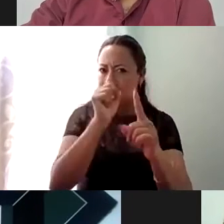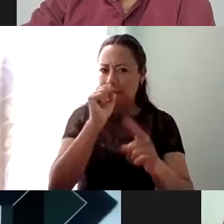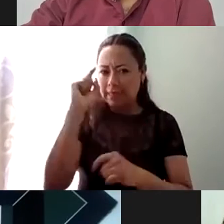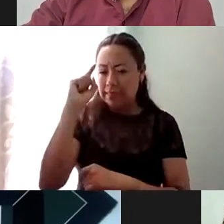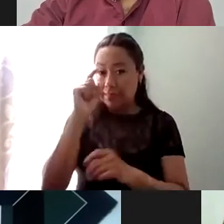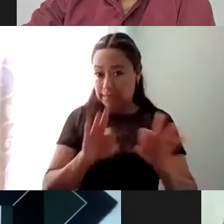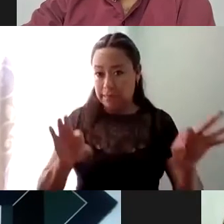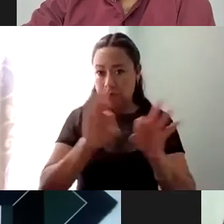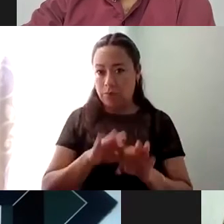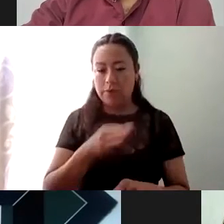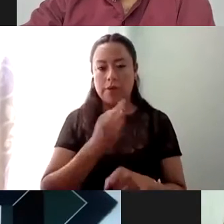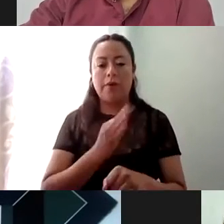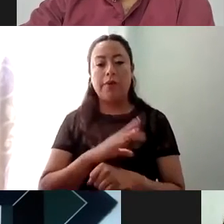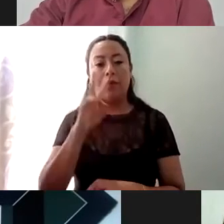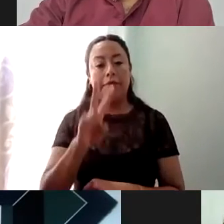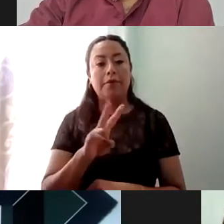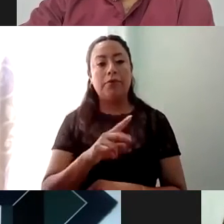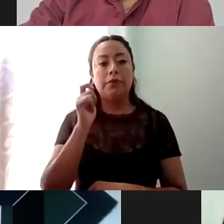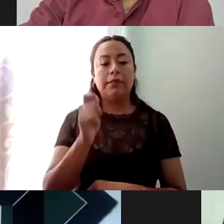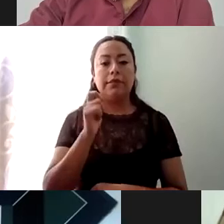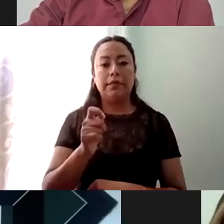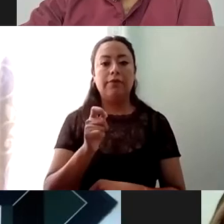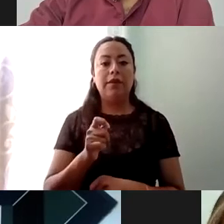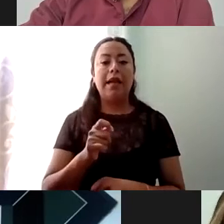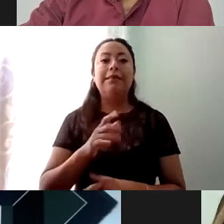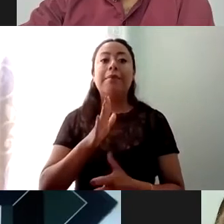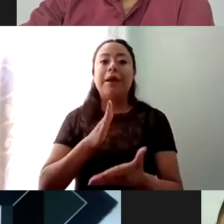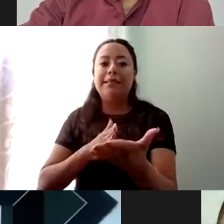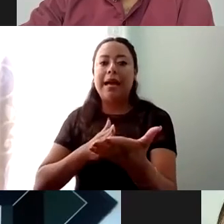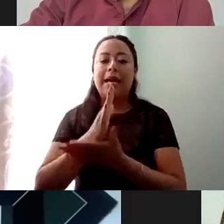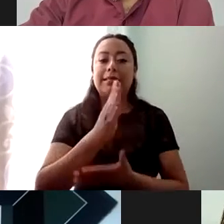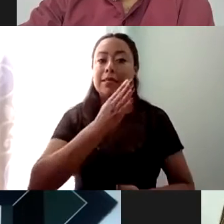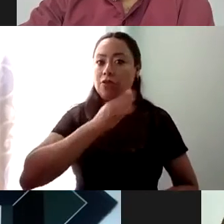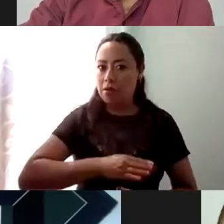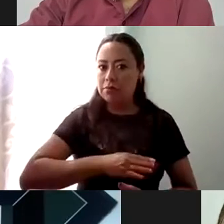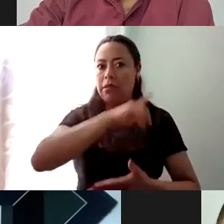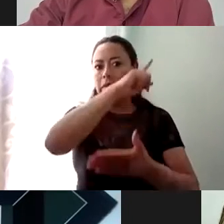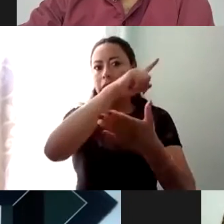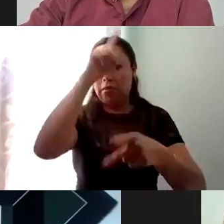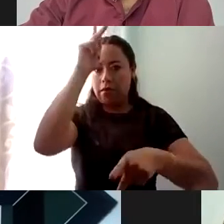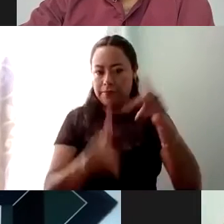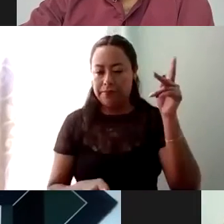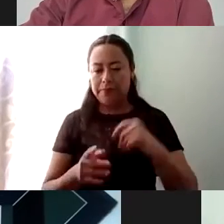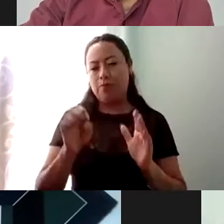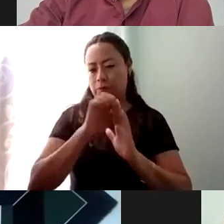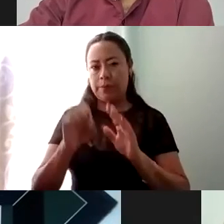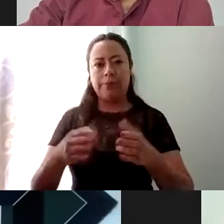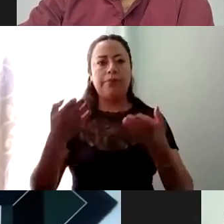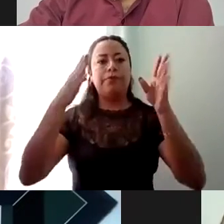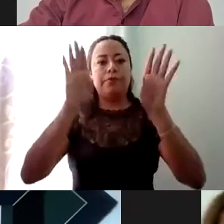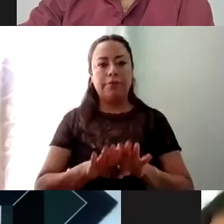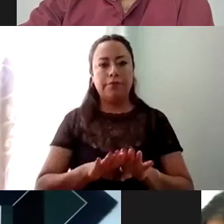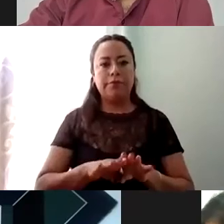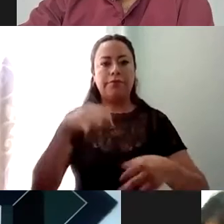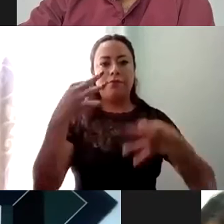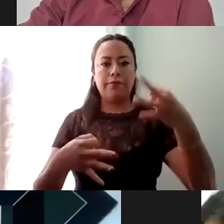día es que se suspendió el acceso a la justicia. Con el cierre de los juzgados y los tribunales en la Ciudad de México y en general